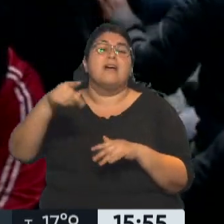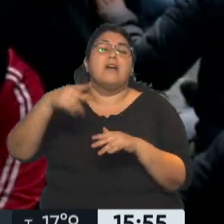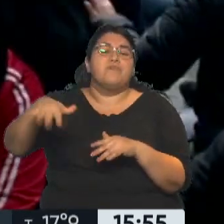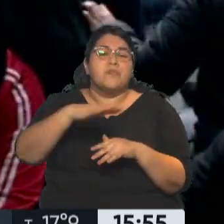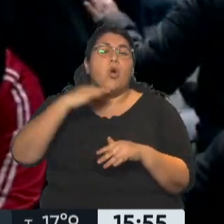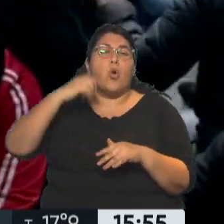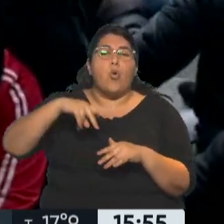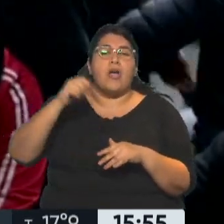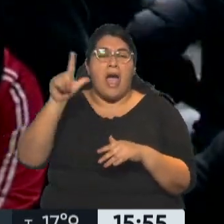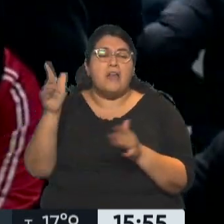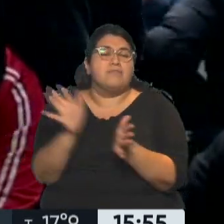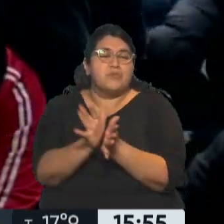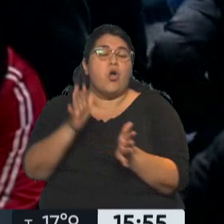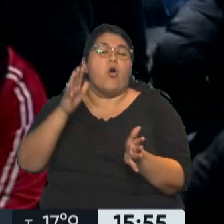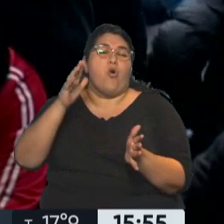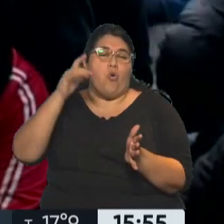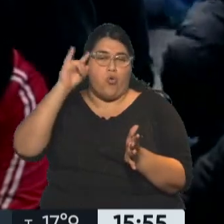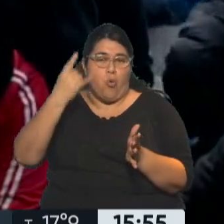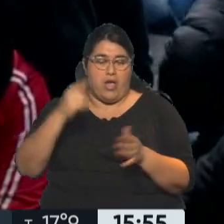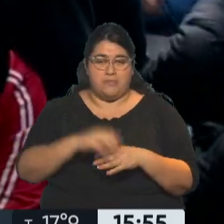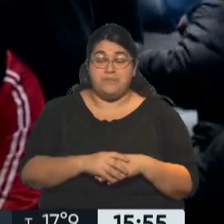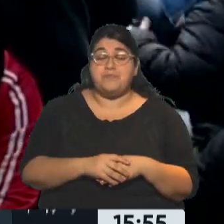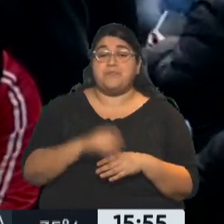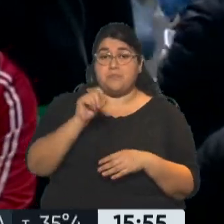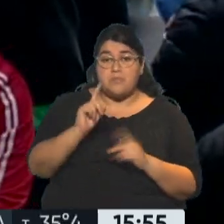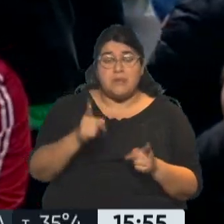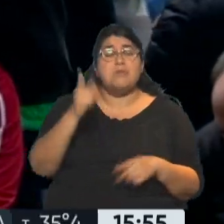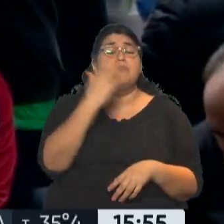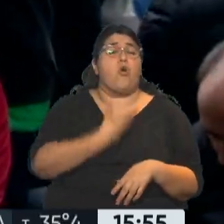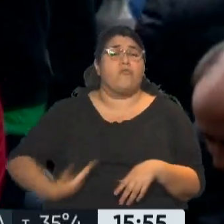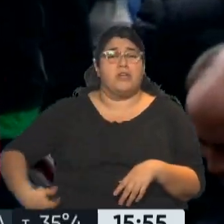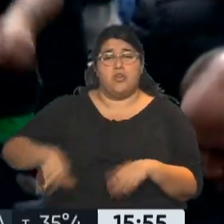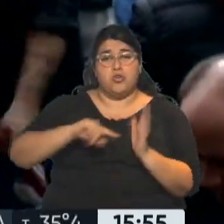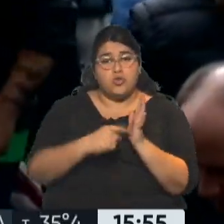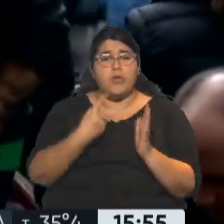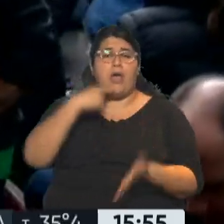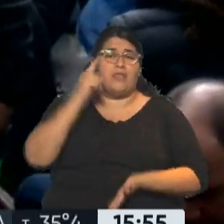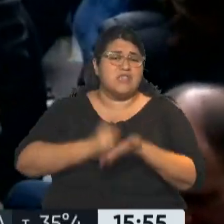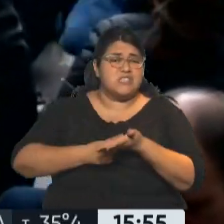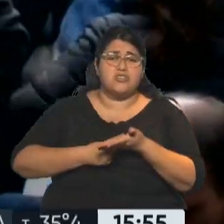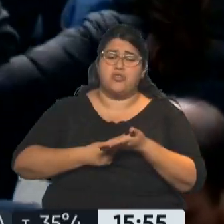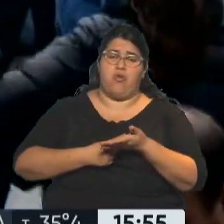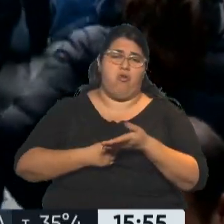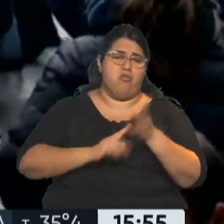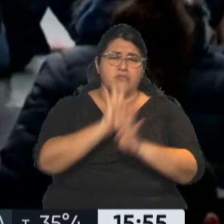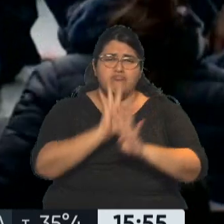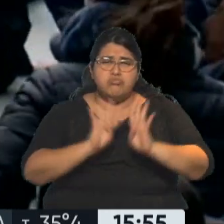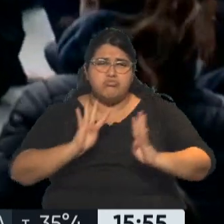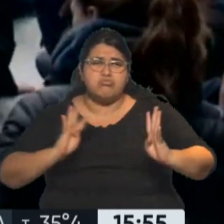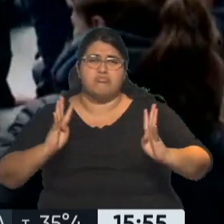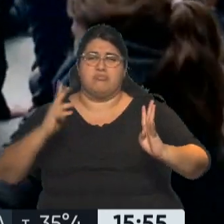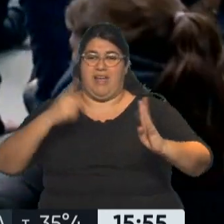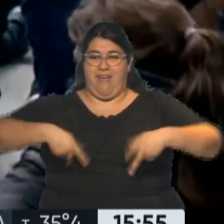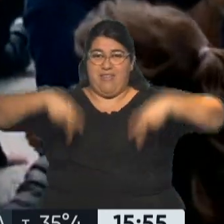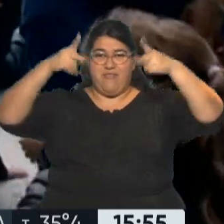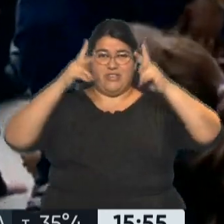juncal y uruguay del barrio porteño de la recoleta fue luego de que el gobierno de la ciudad de buenos aires- decidiera bajar las inmediaciones del edificio